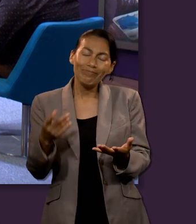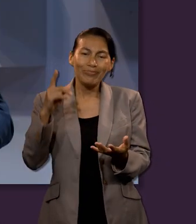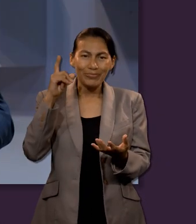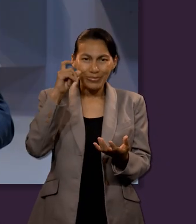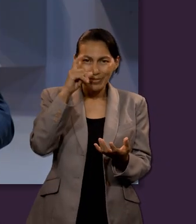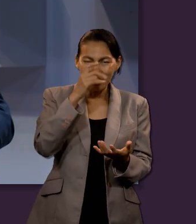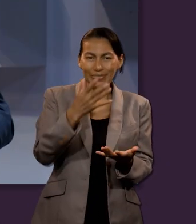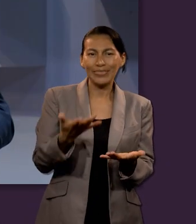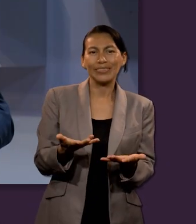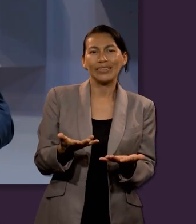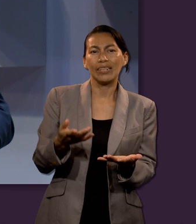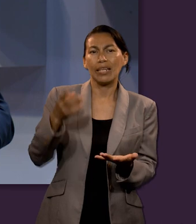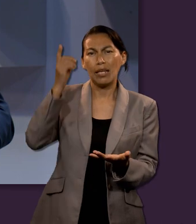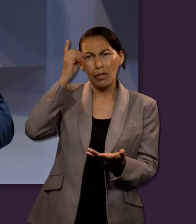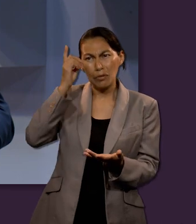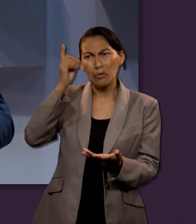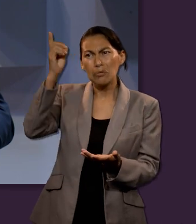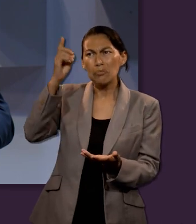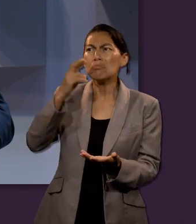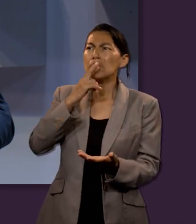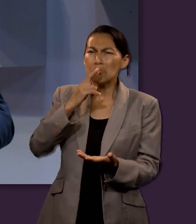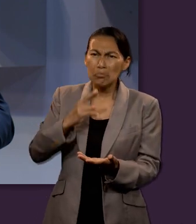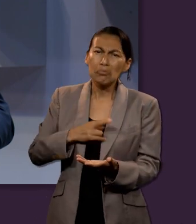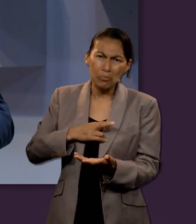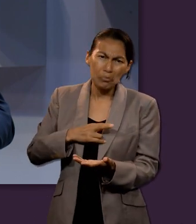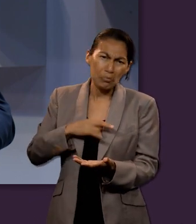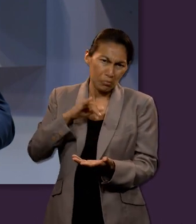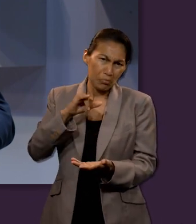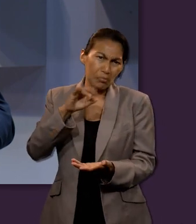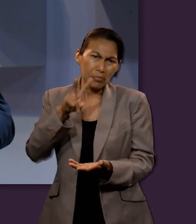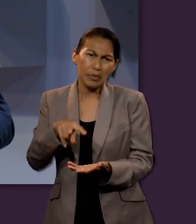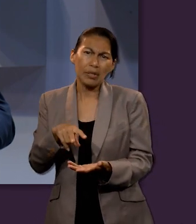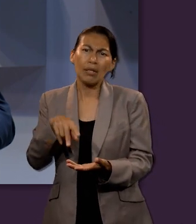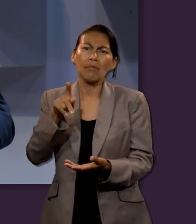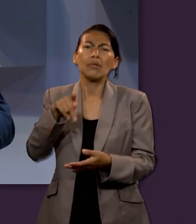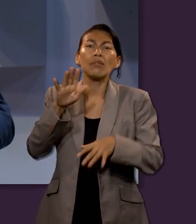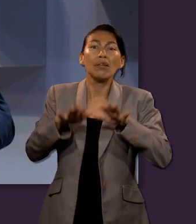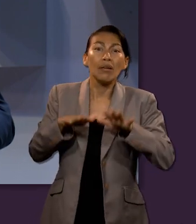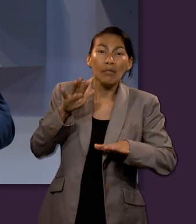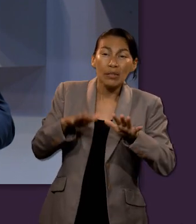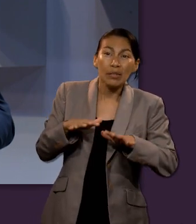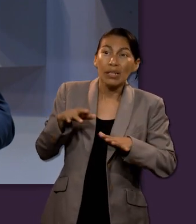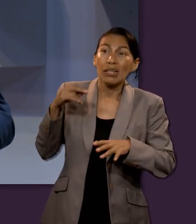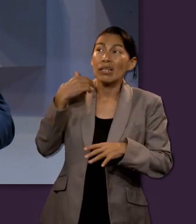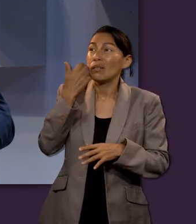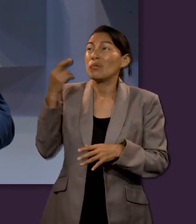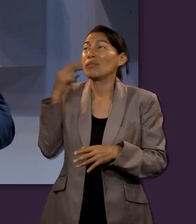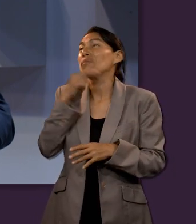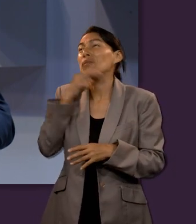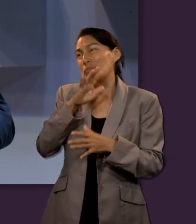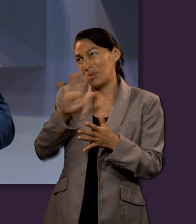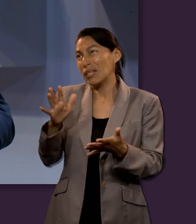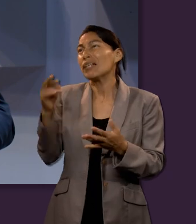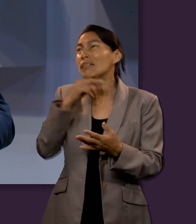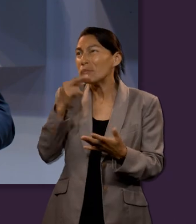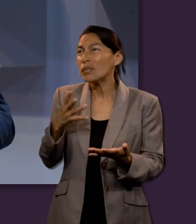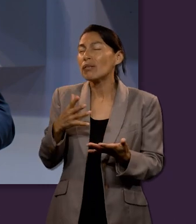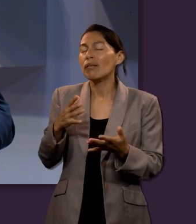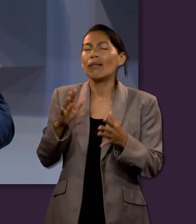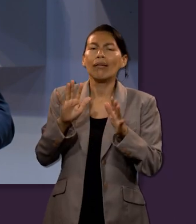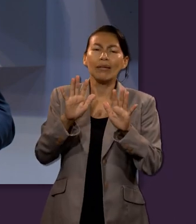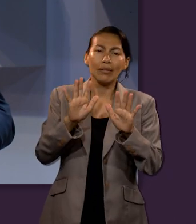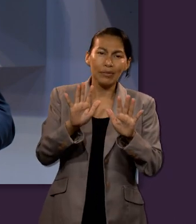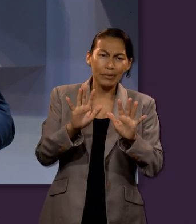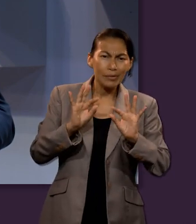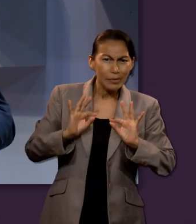y bueno dios nos contesta también contesta nuestras oraciones pero a veces queremos también que nos conteste rápido